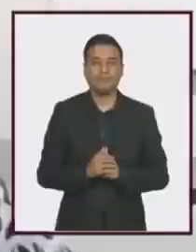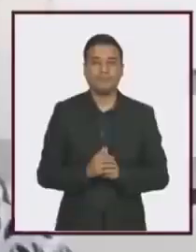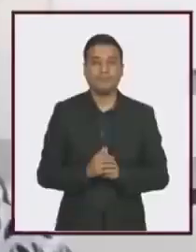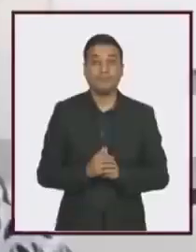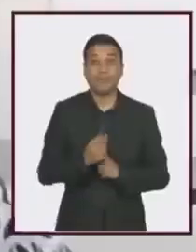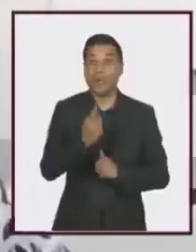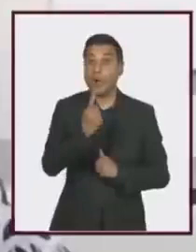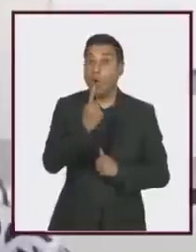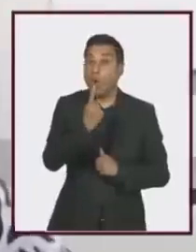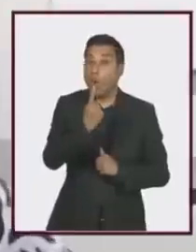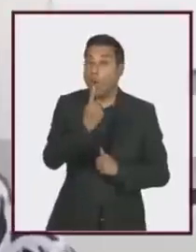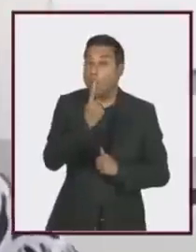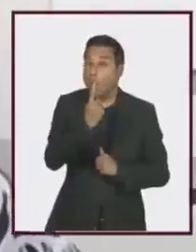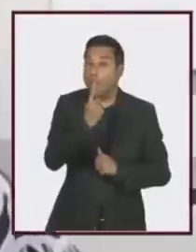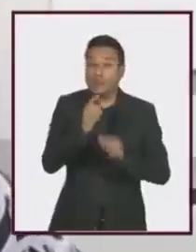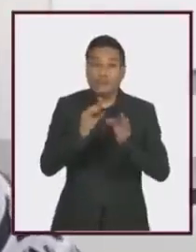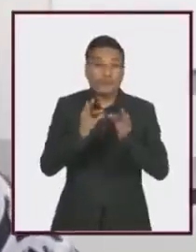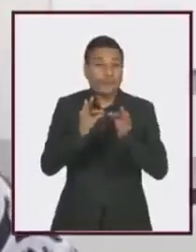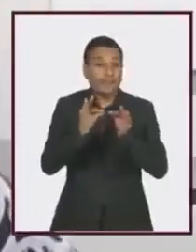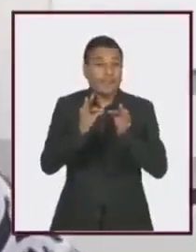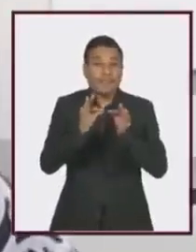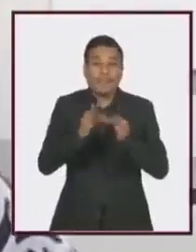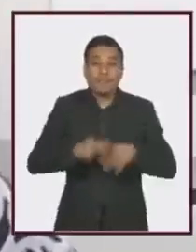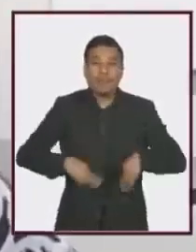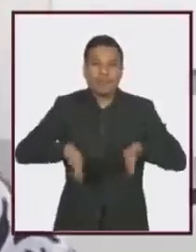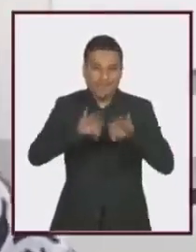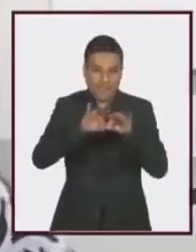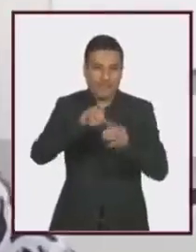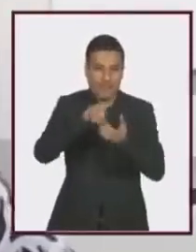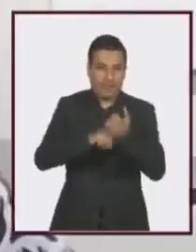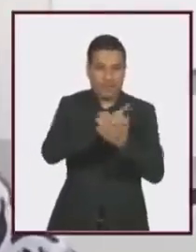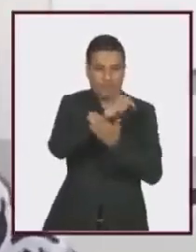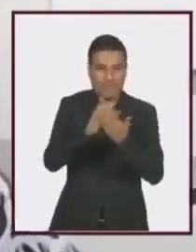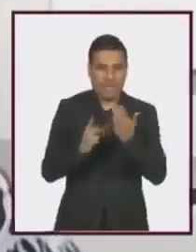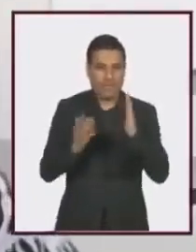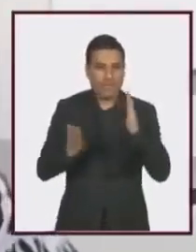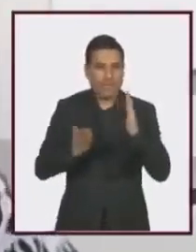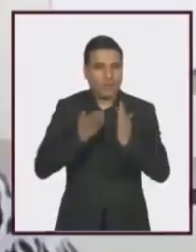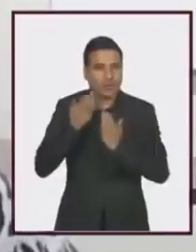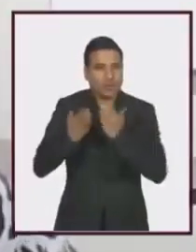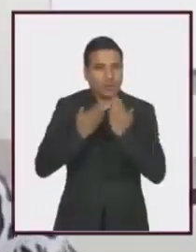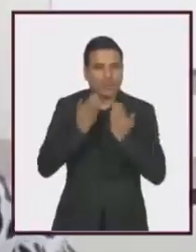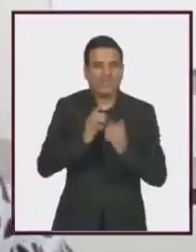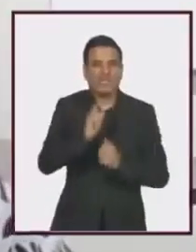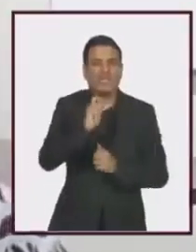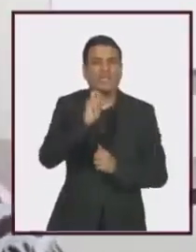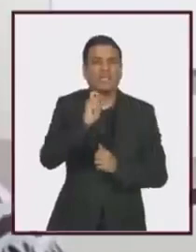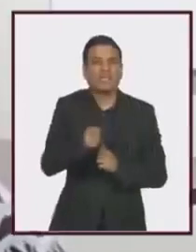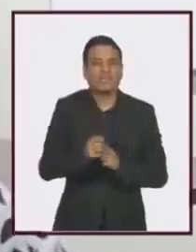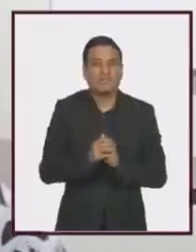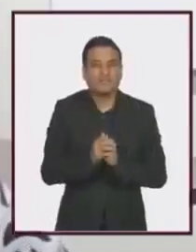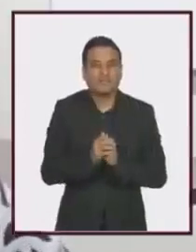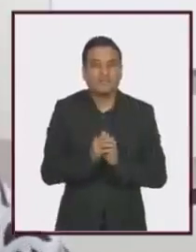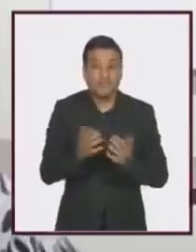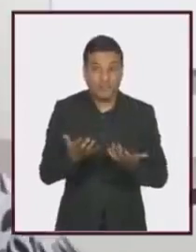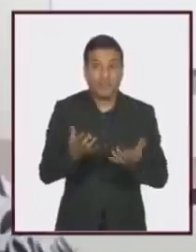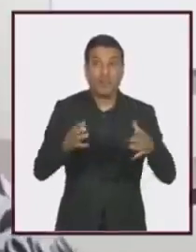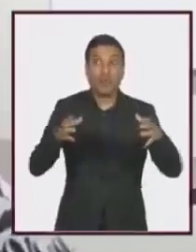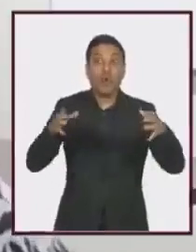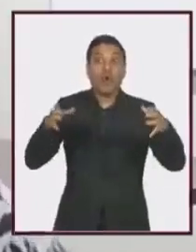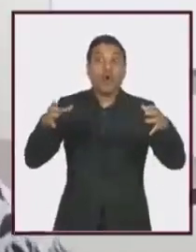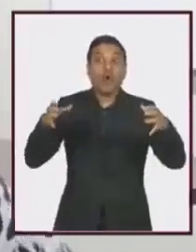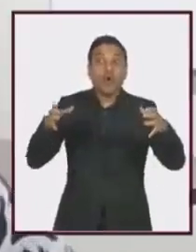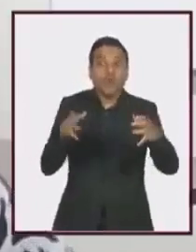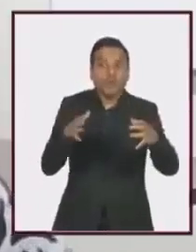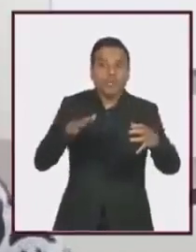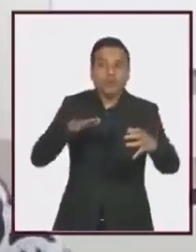elementos fundamentales del plan de estudios de esta nueva propuesta es considerar a la comunidad